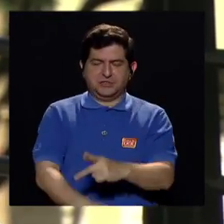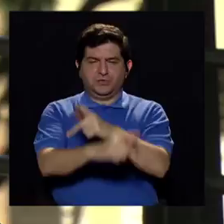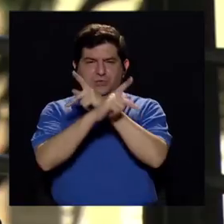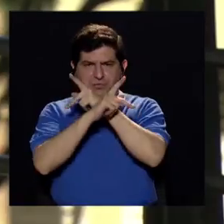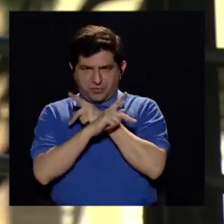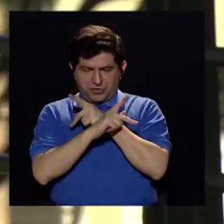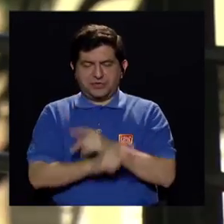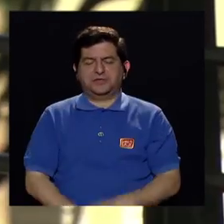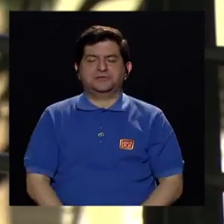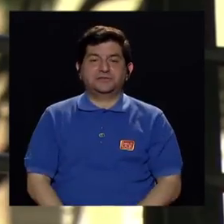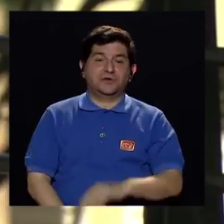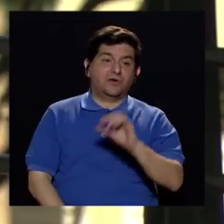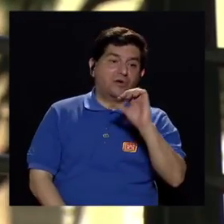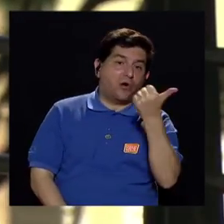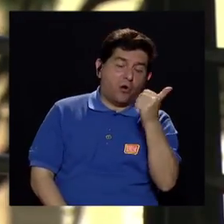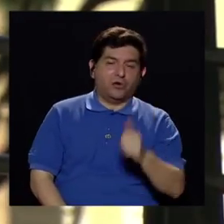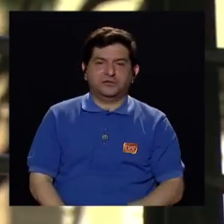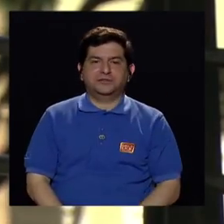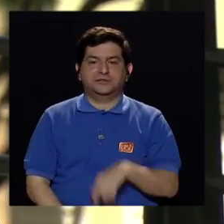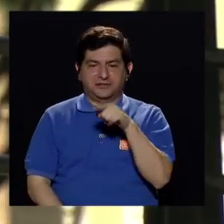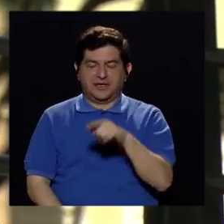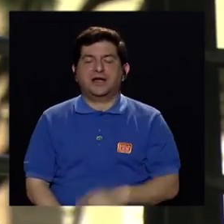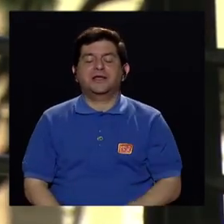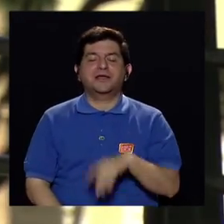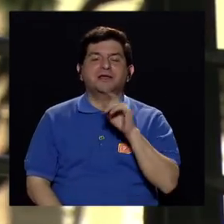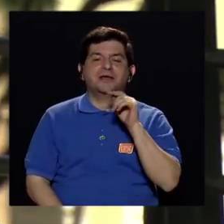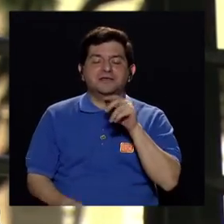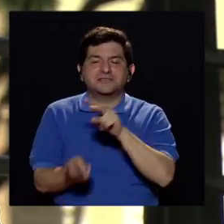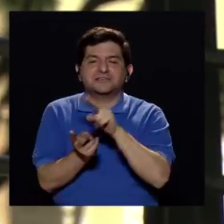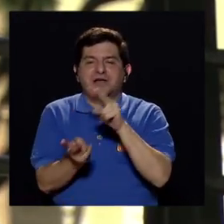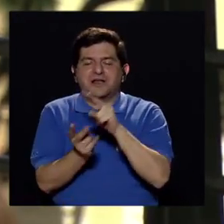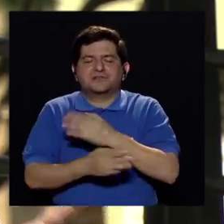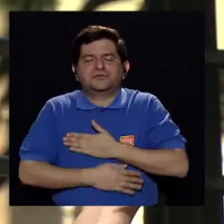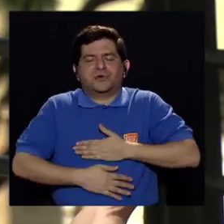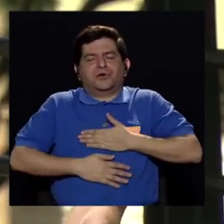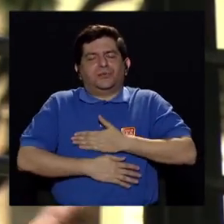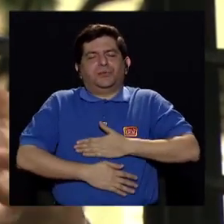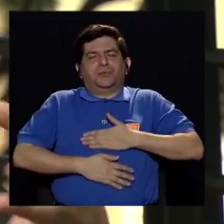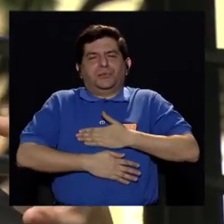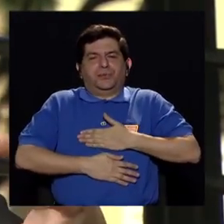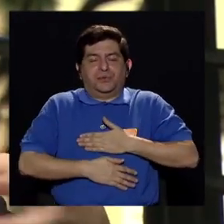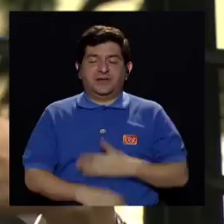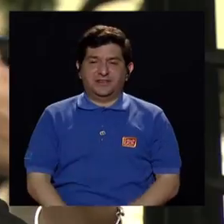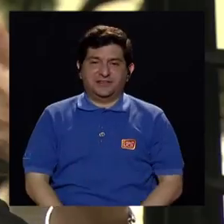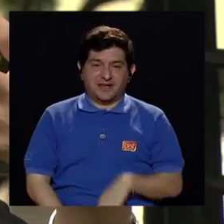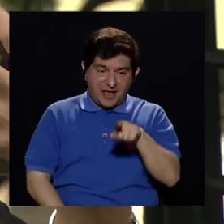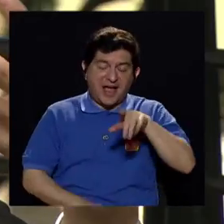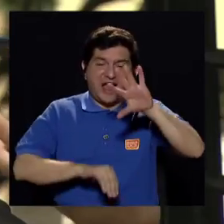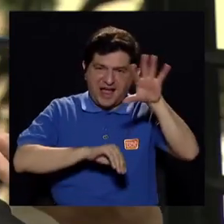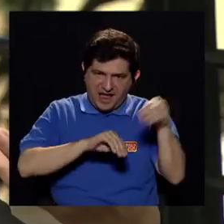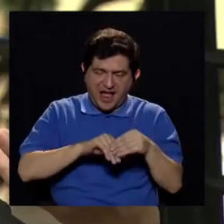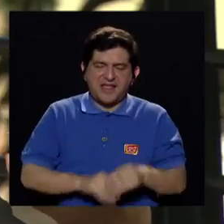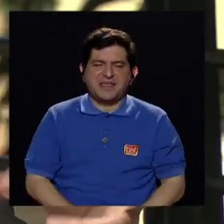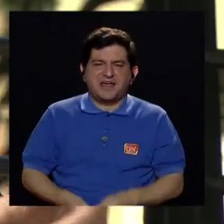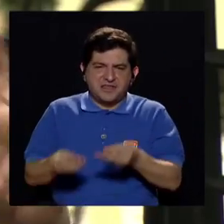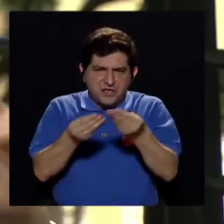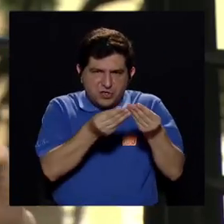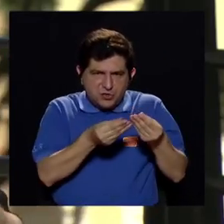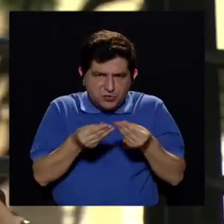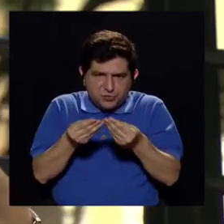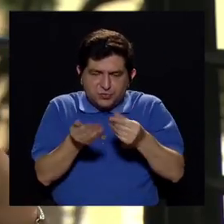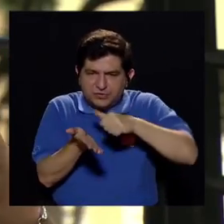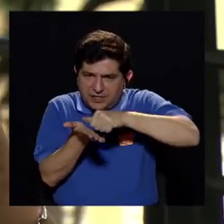con sexo seguro y la otra es una sexualidad placentera. Y cuando hablo de sexualidad placentera, sí, el añadir lo que son los lubricantes